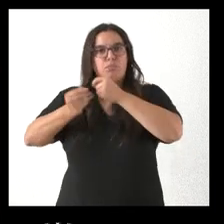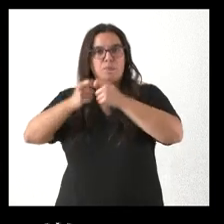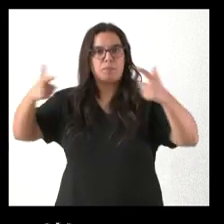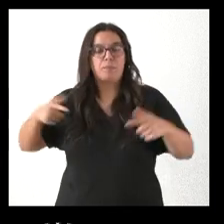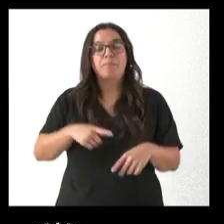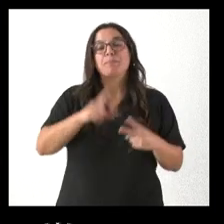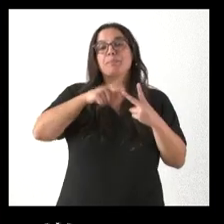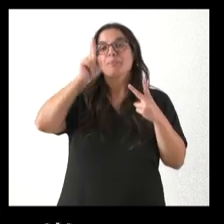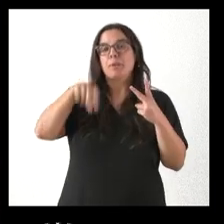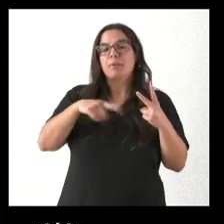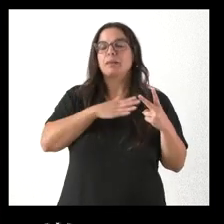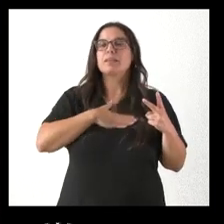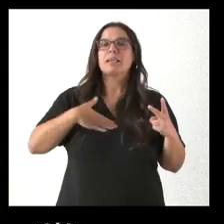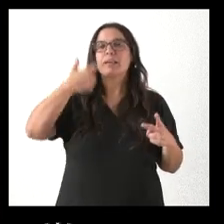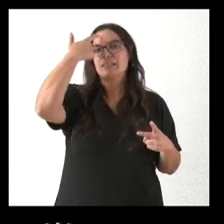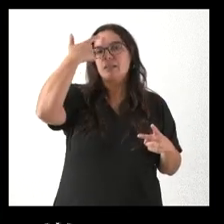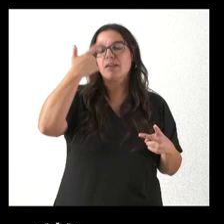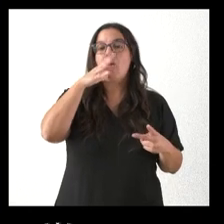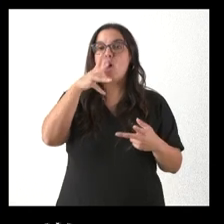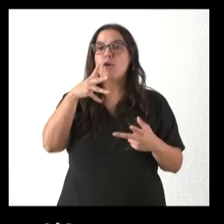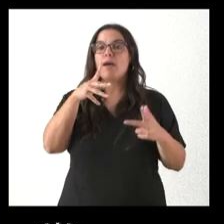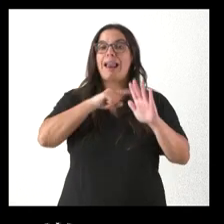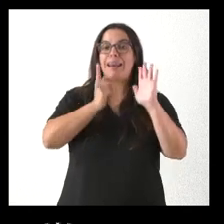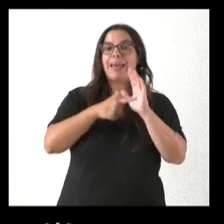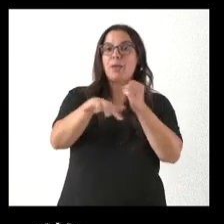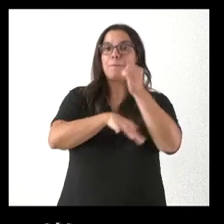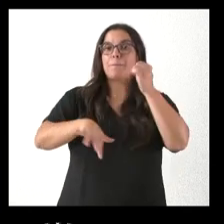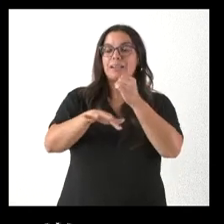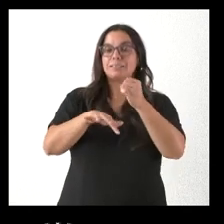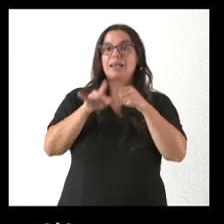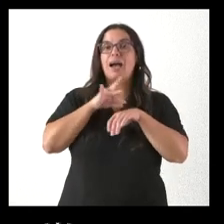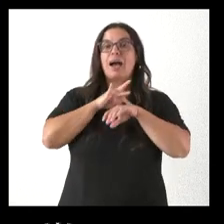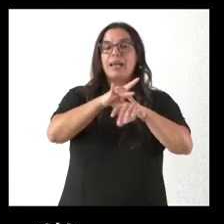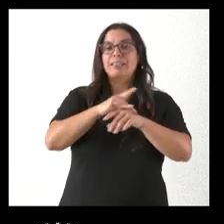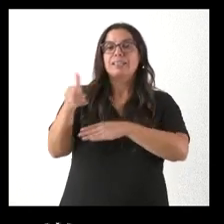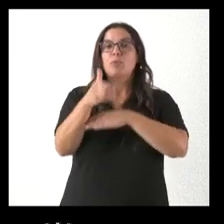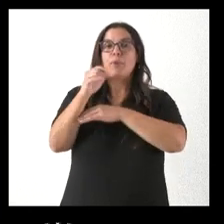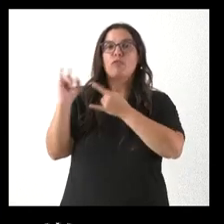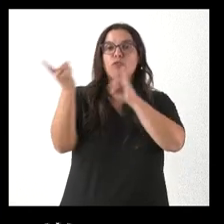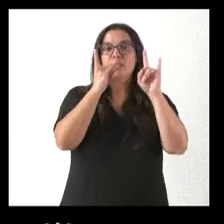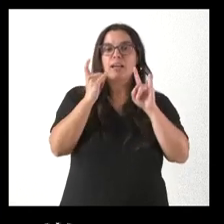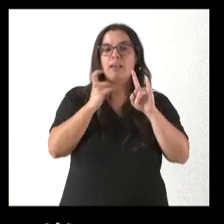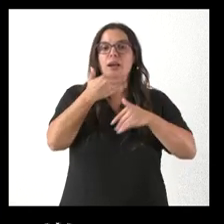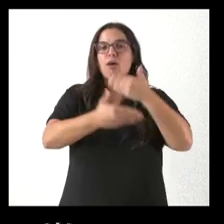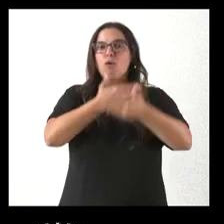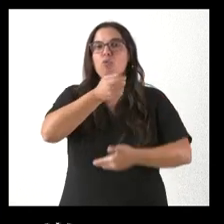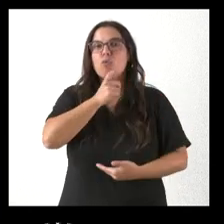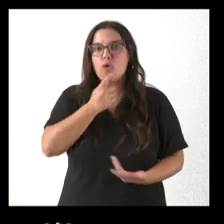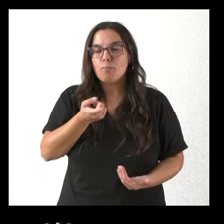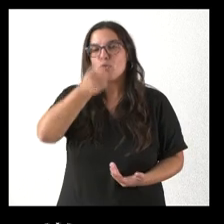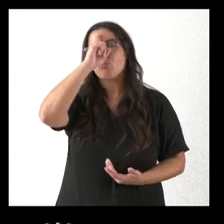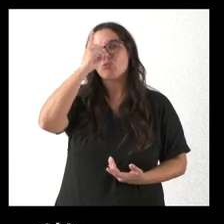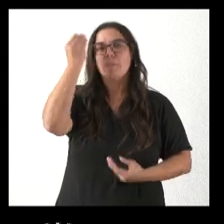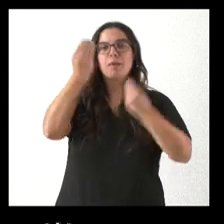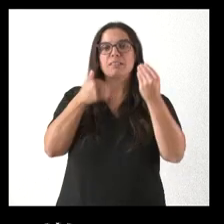me gustaría conocer el estado actual de la tramitación de la ley básica de agentes y bomberos forestales no sé si hay alguna previsión